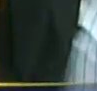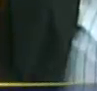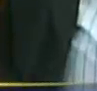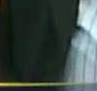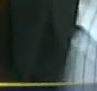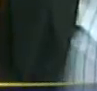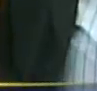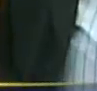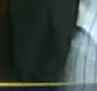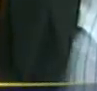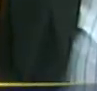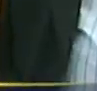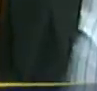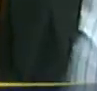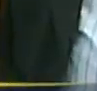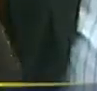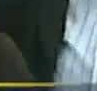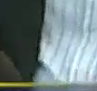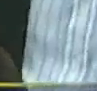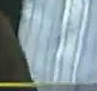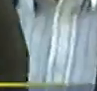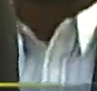Luana Yorca Auxiliadora,